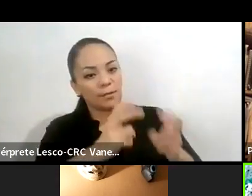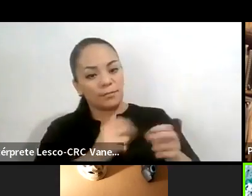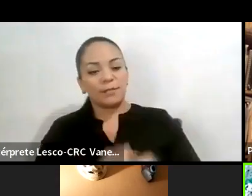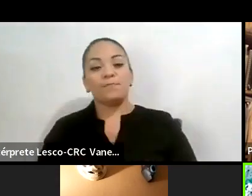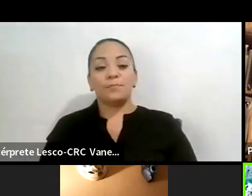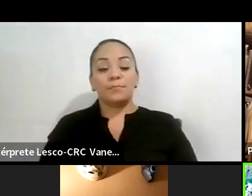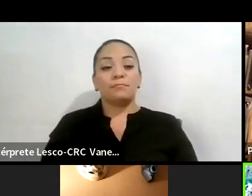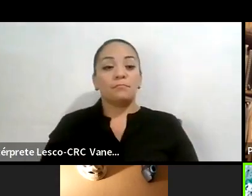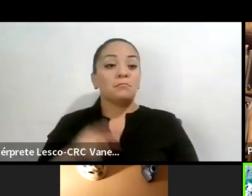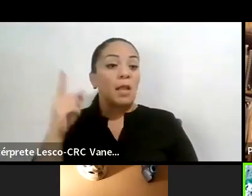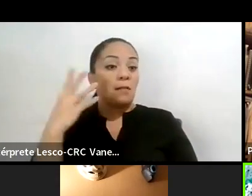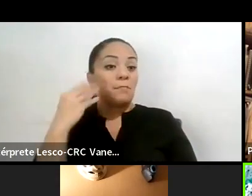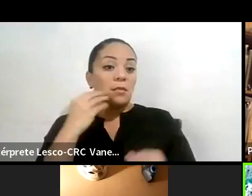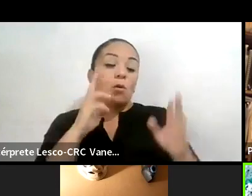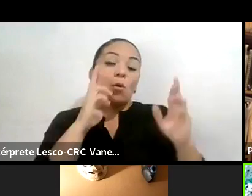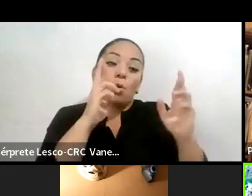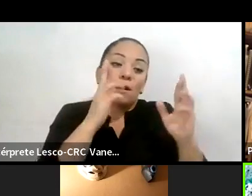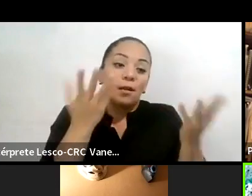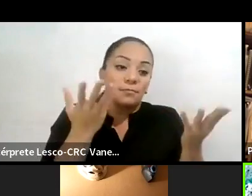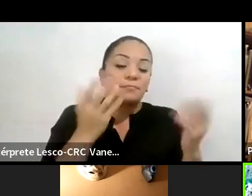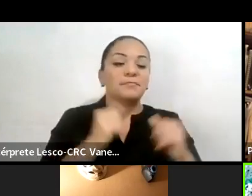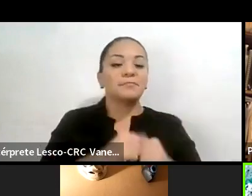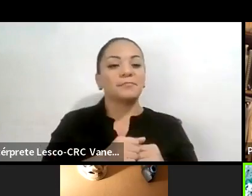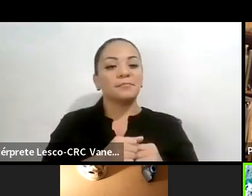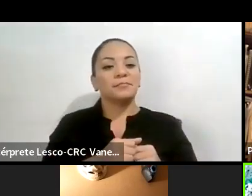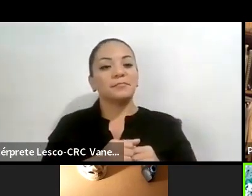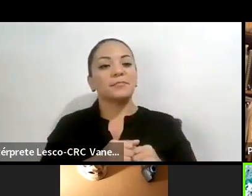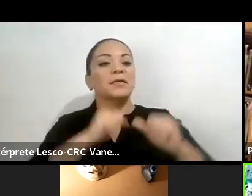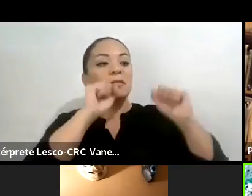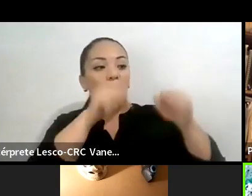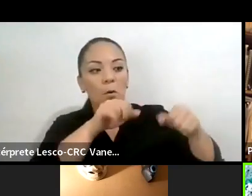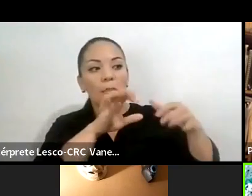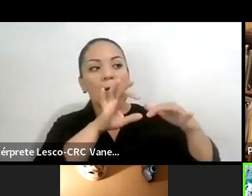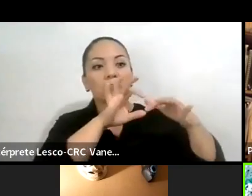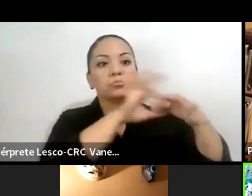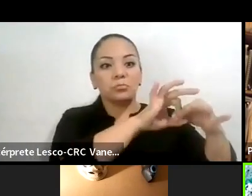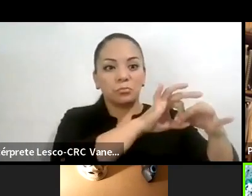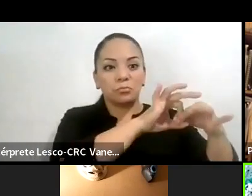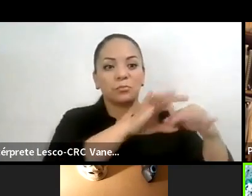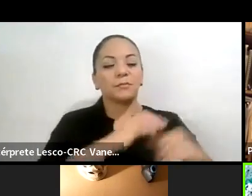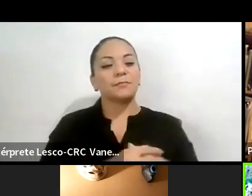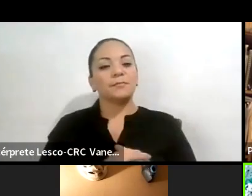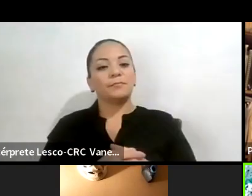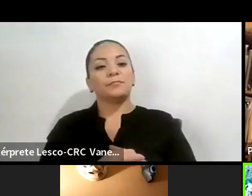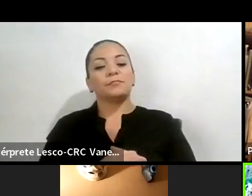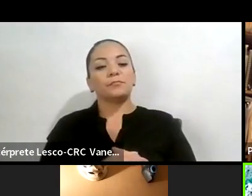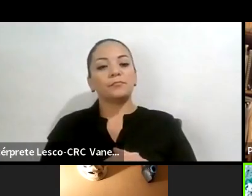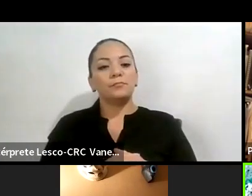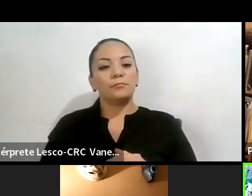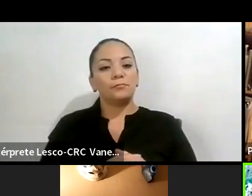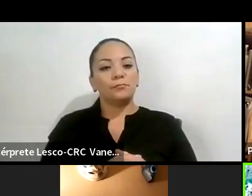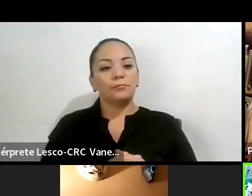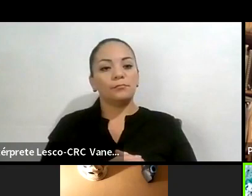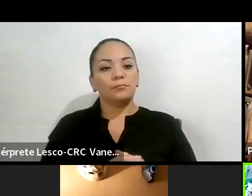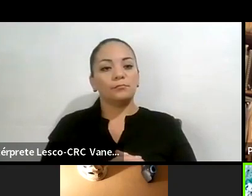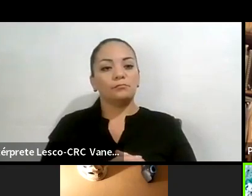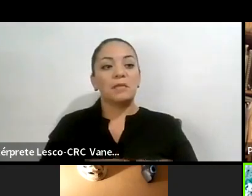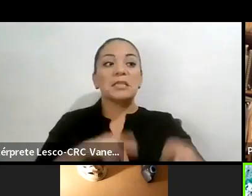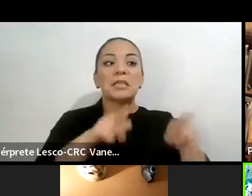ojalá que todo tenga así una vinculación con identidad